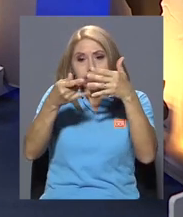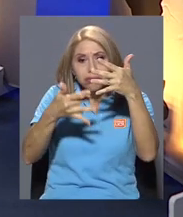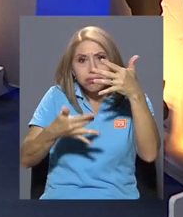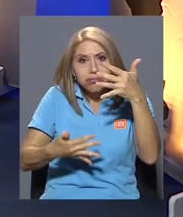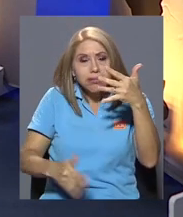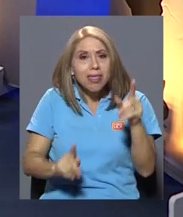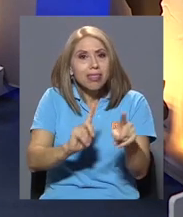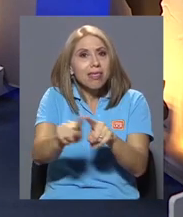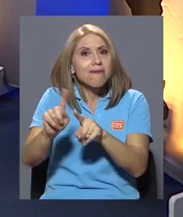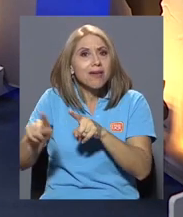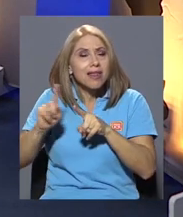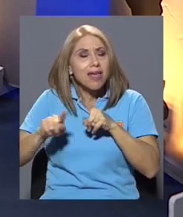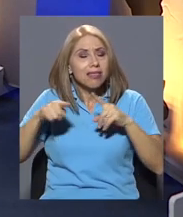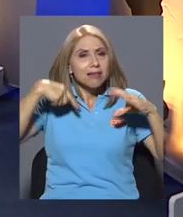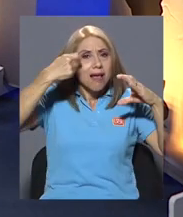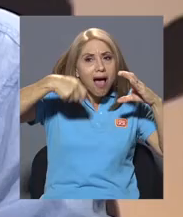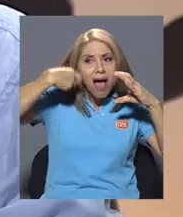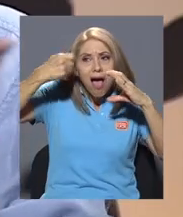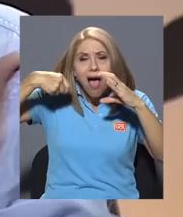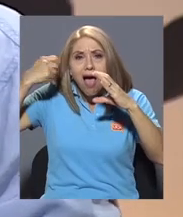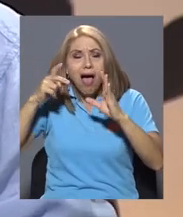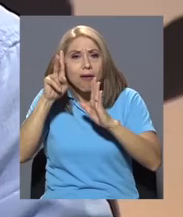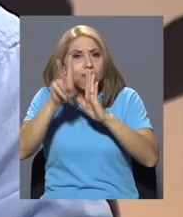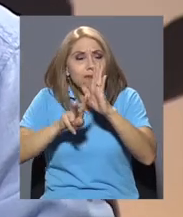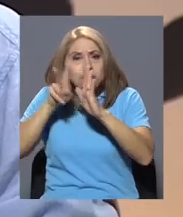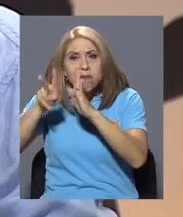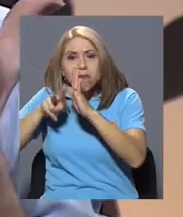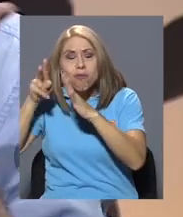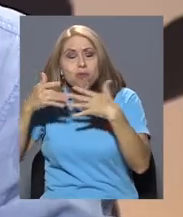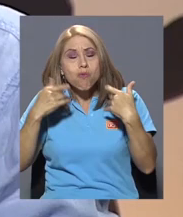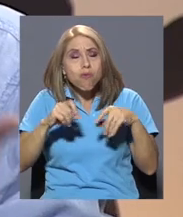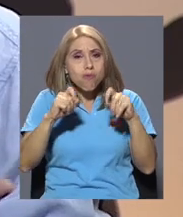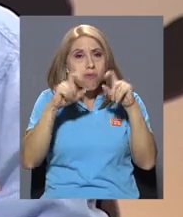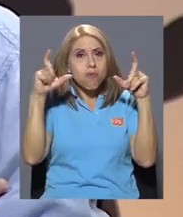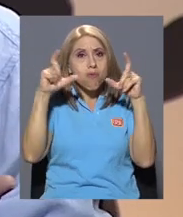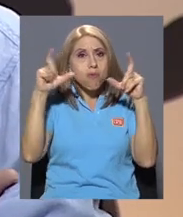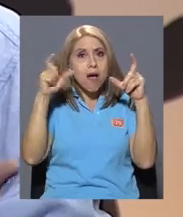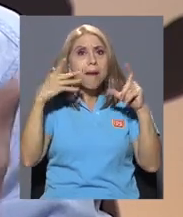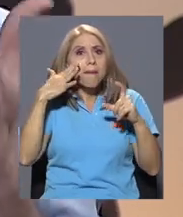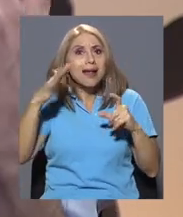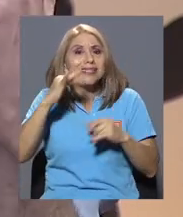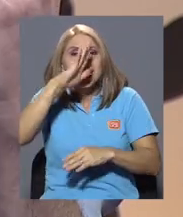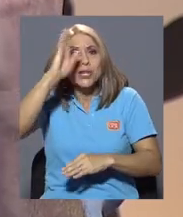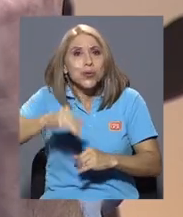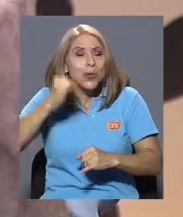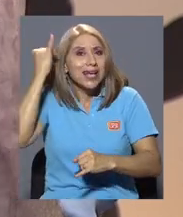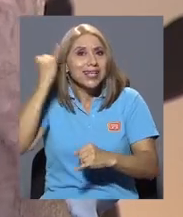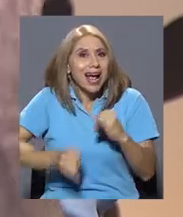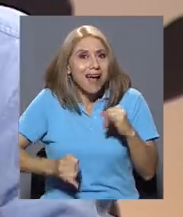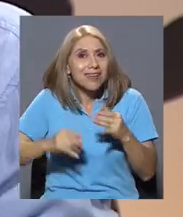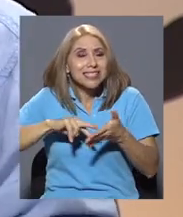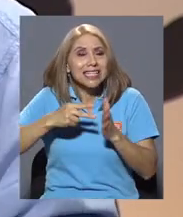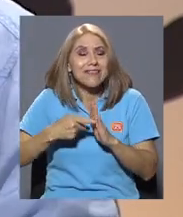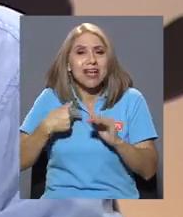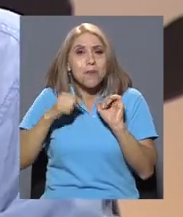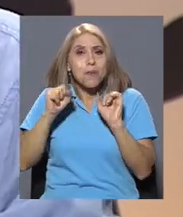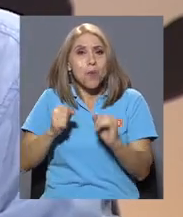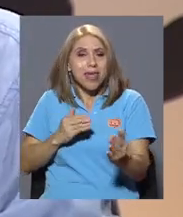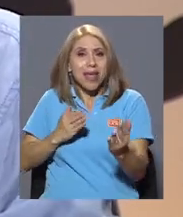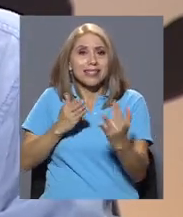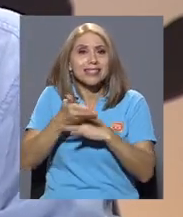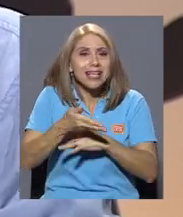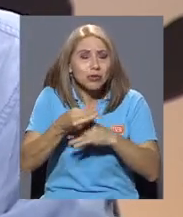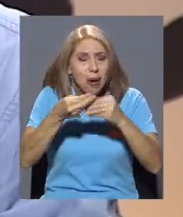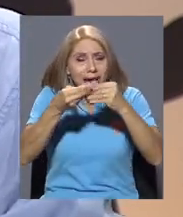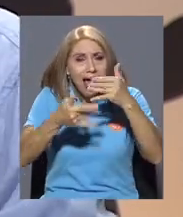impresionante de contenido audiovisual que es de verdad impresionante porque es como que nunca se acaba es como que tienes acceso a cualquier cantidad de